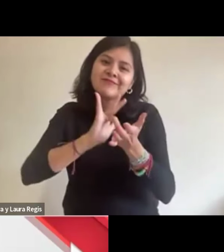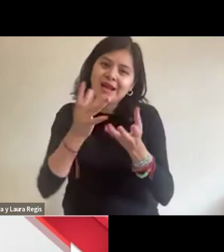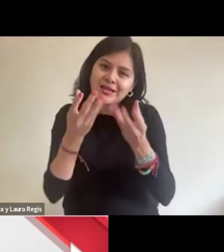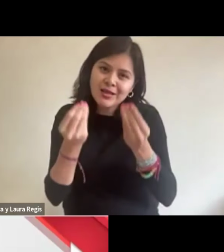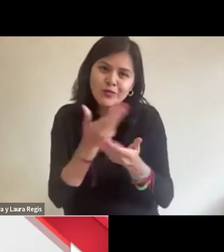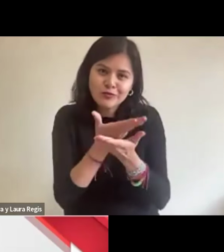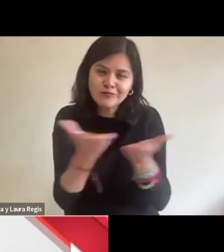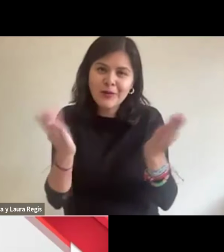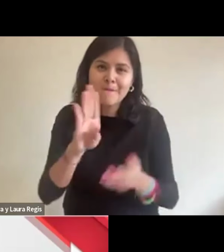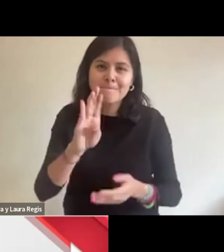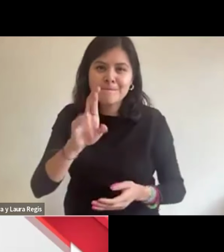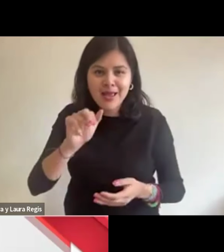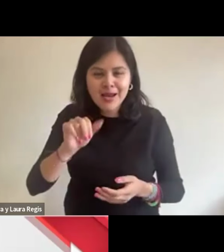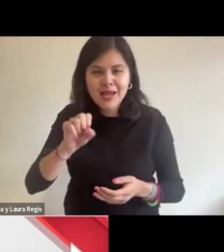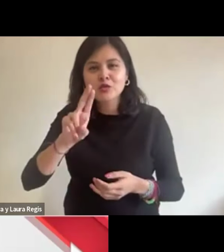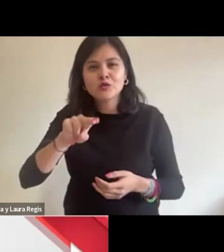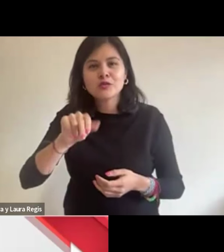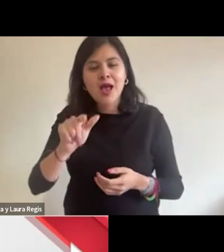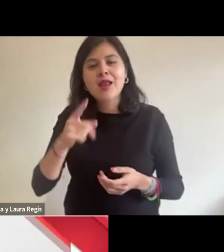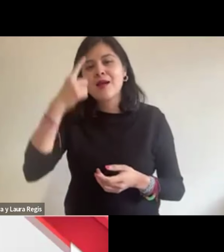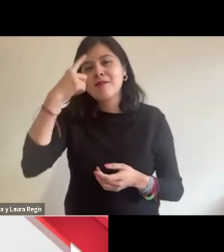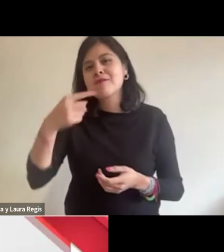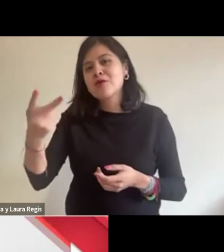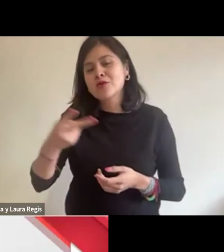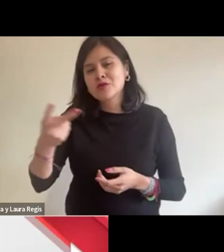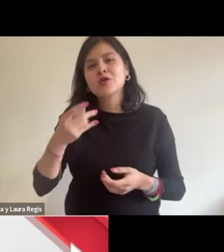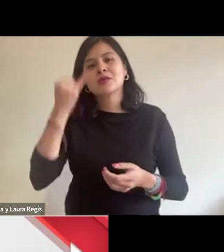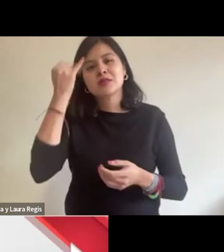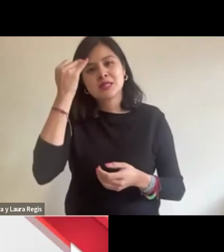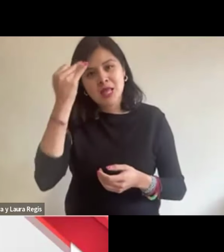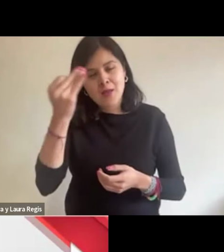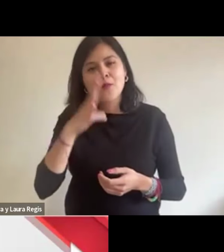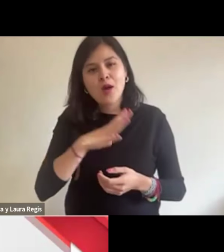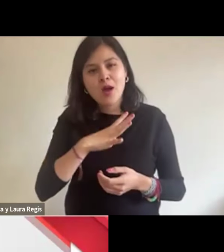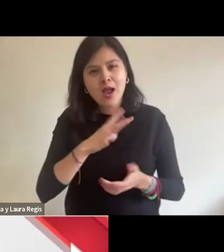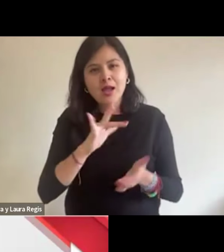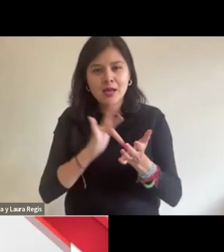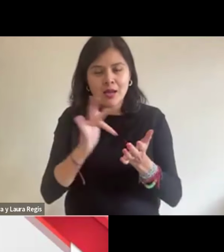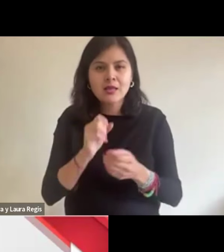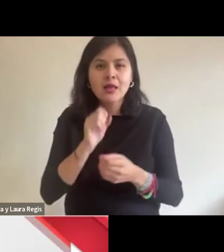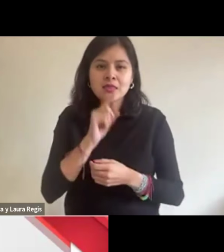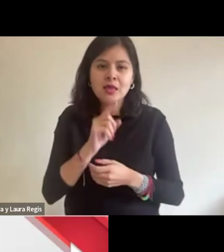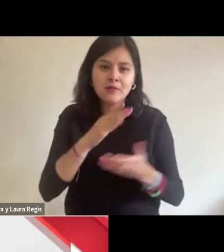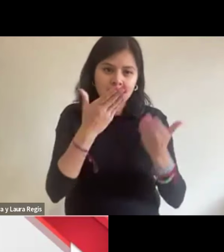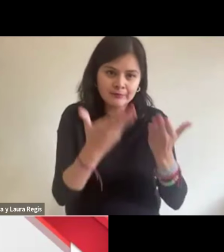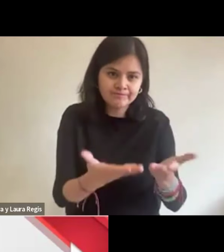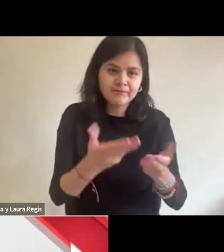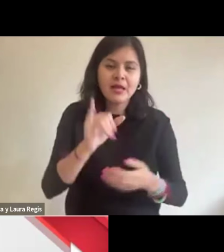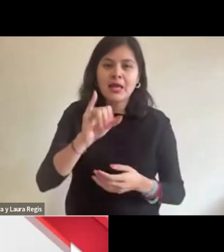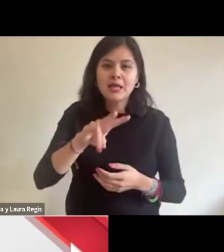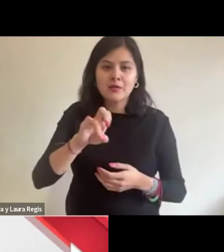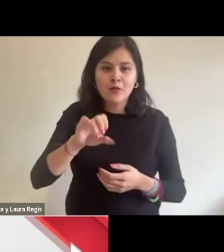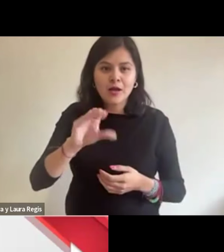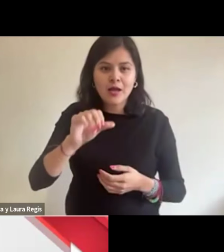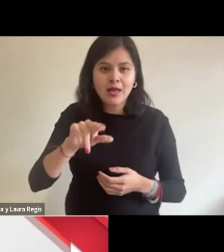muchísimas gracias, Bere, Susana, por su tiempo y obviamente a mi colega Ivonne